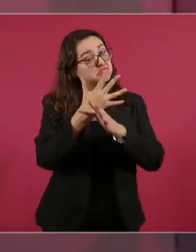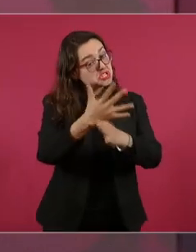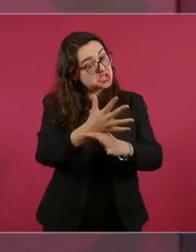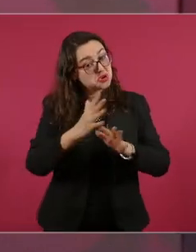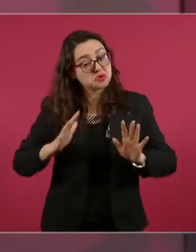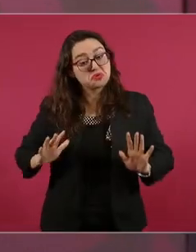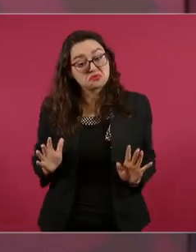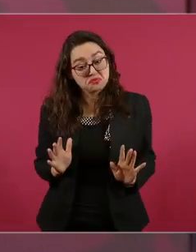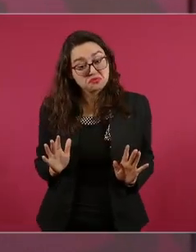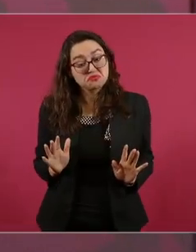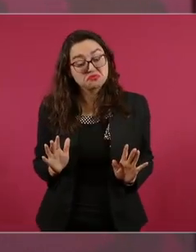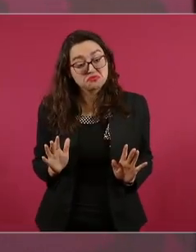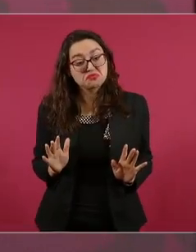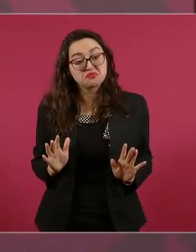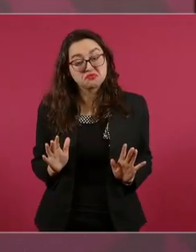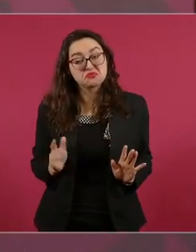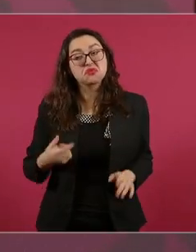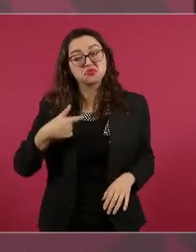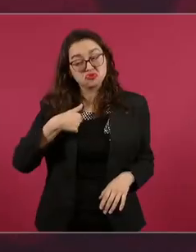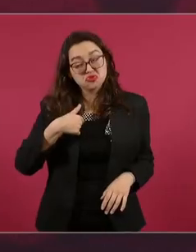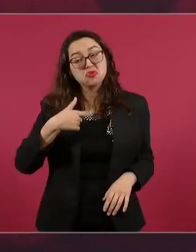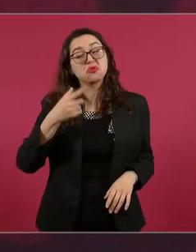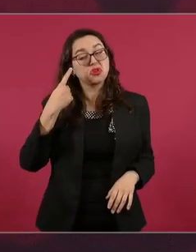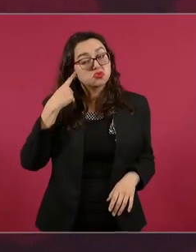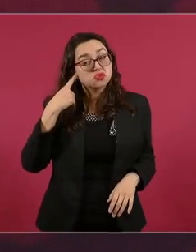que se portó muy bien el finado Jacobo,